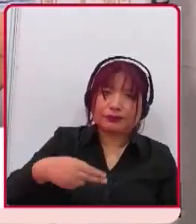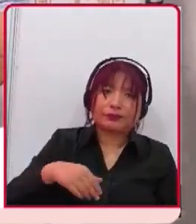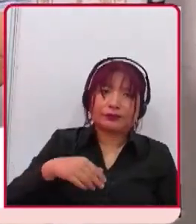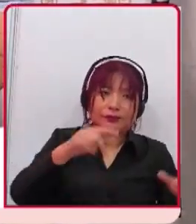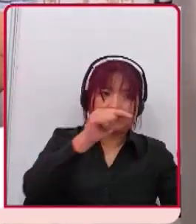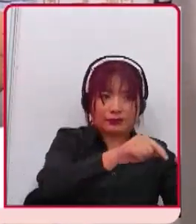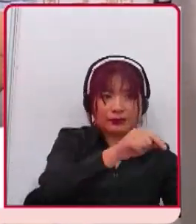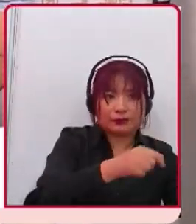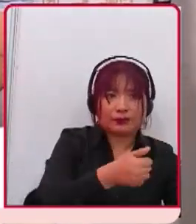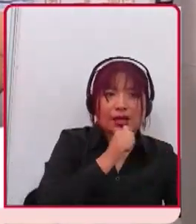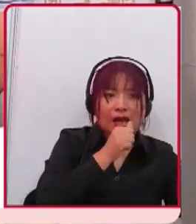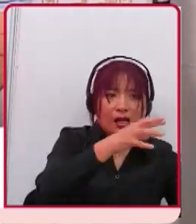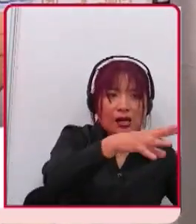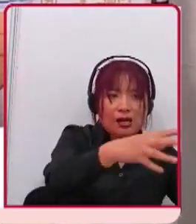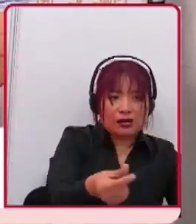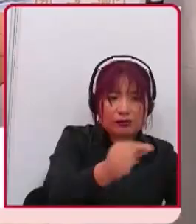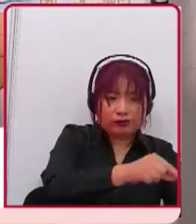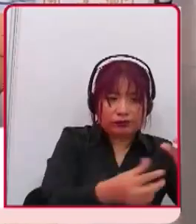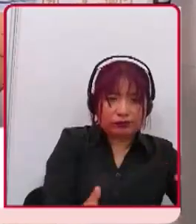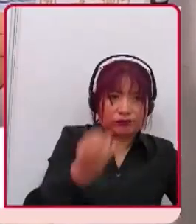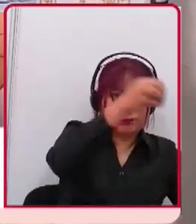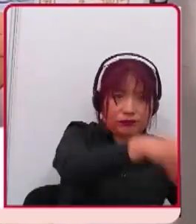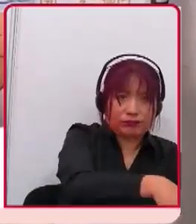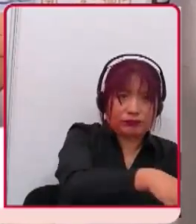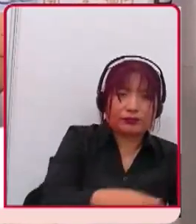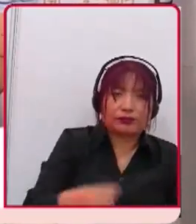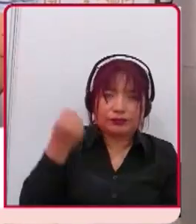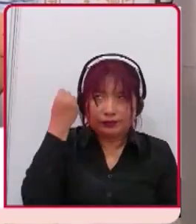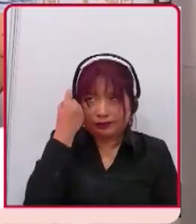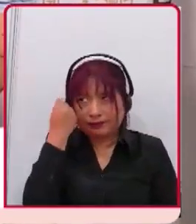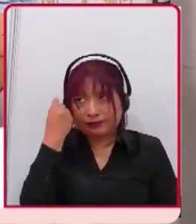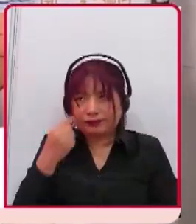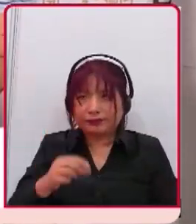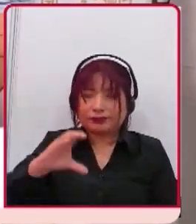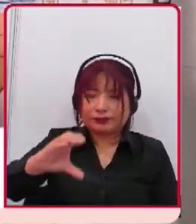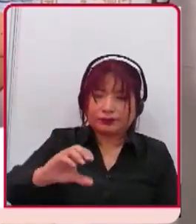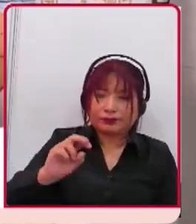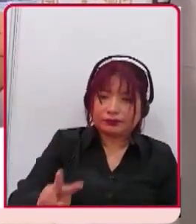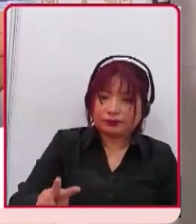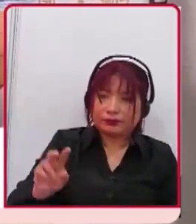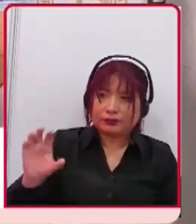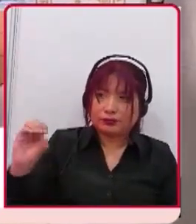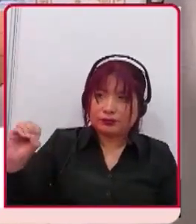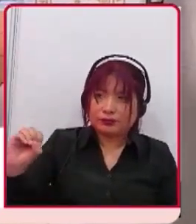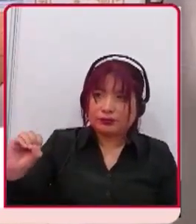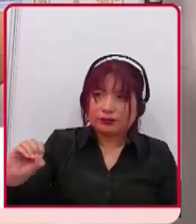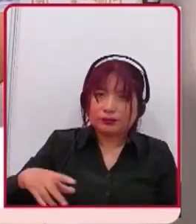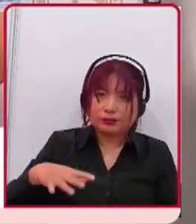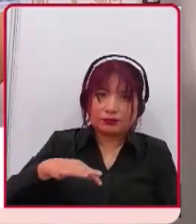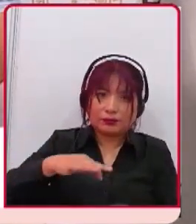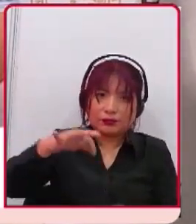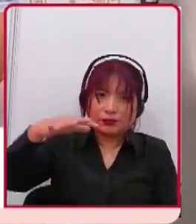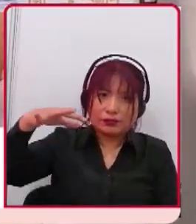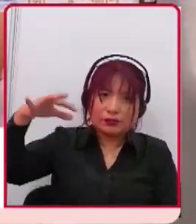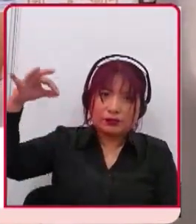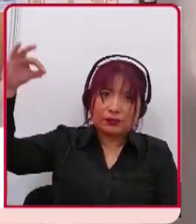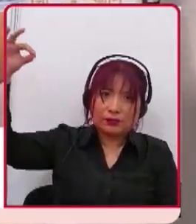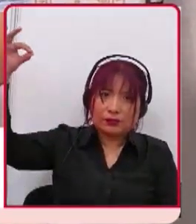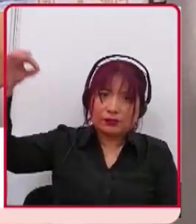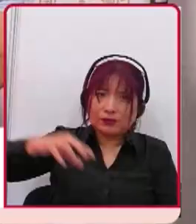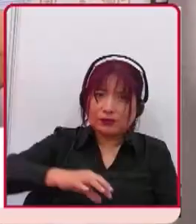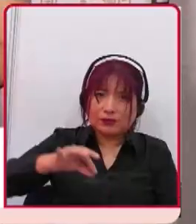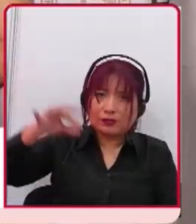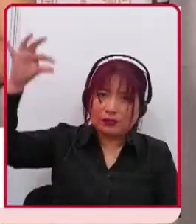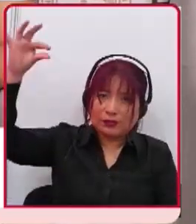solución, teniendo en cuenta que el CO2 es un gas y que se hidroliza muy poco en esa medida. O sea, ¿cuál ha sido su comprensión inicial para